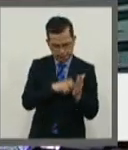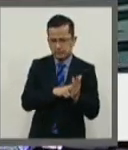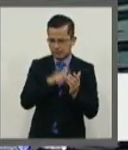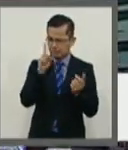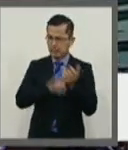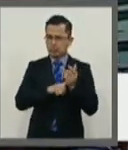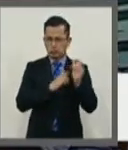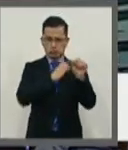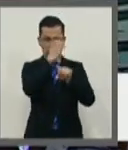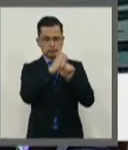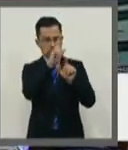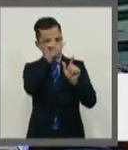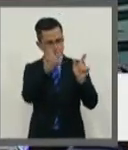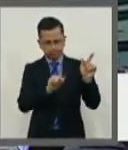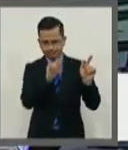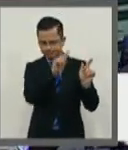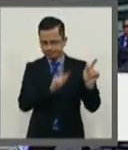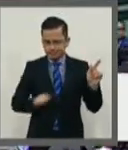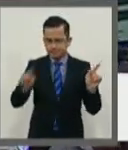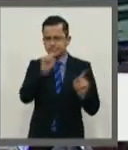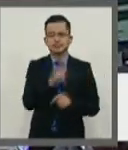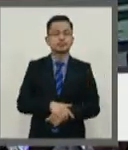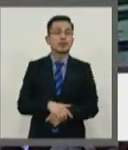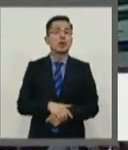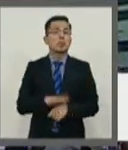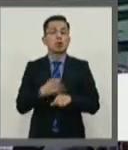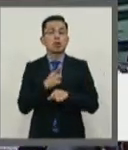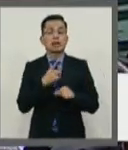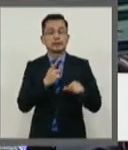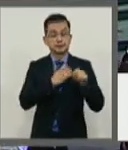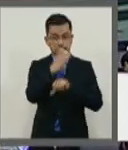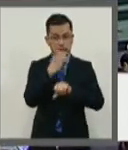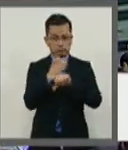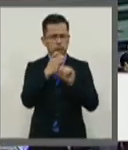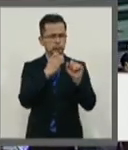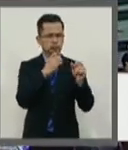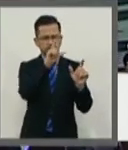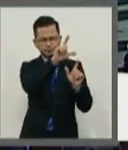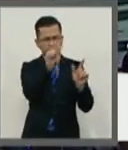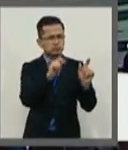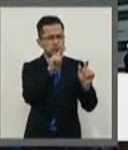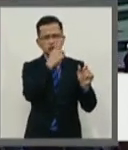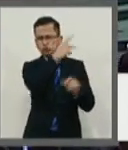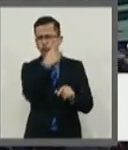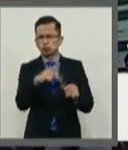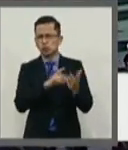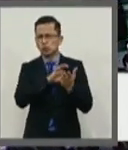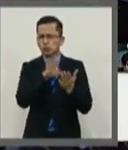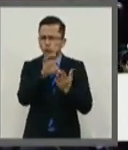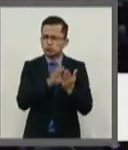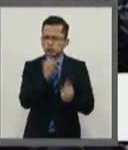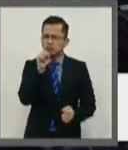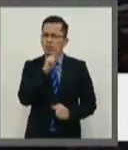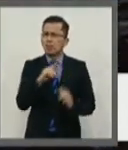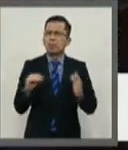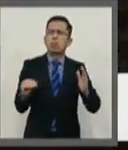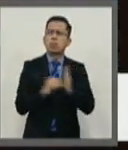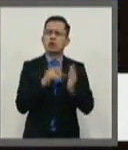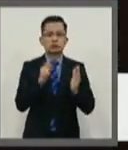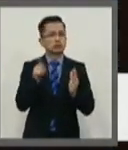constituciones locales también establecen la edad mínima de 21 años para ser representantes populares. En razón de ello,